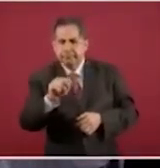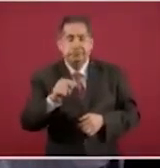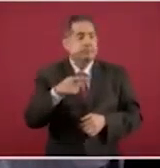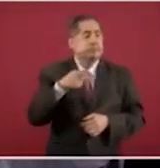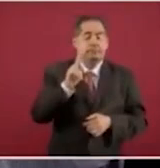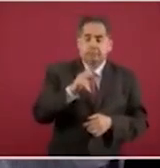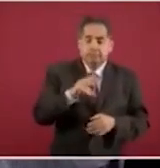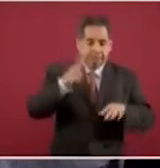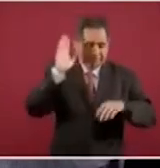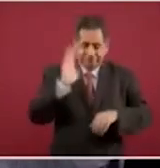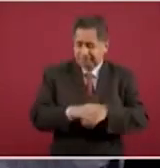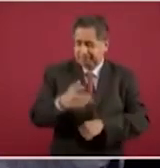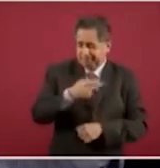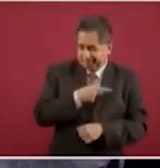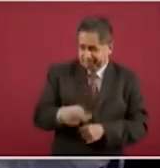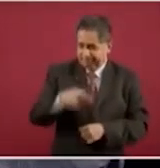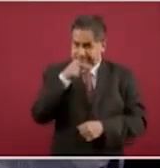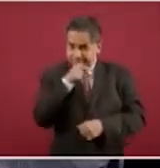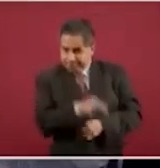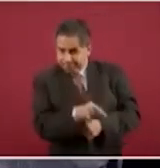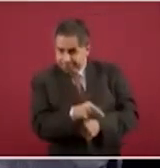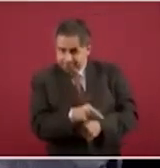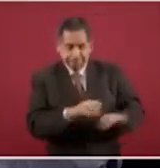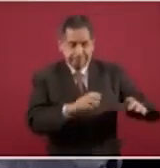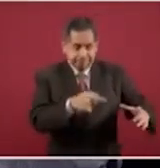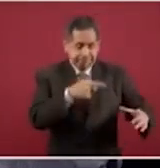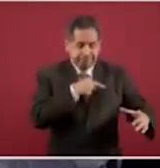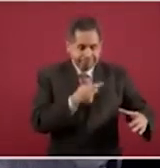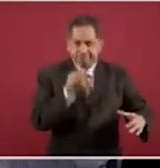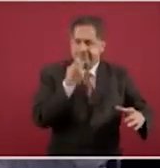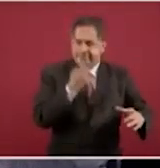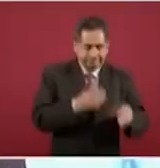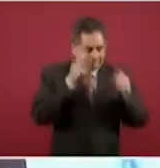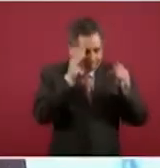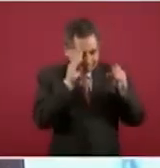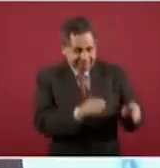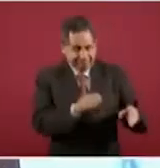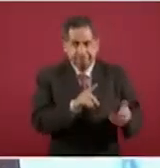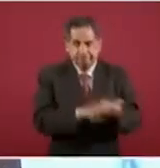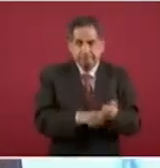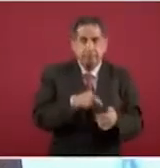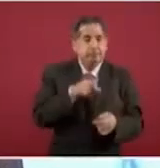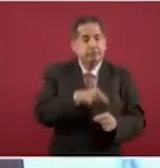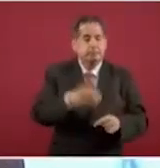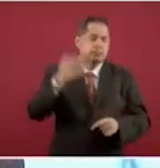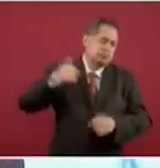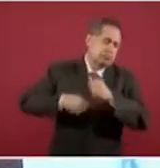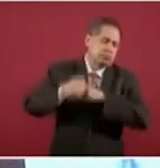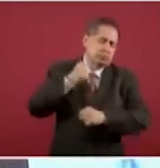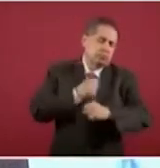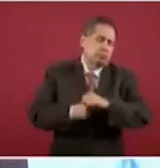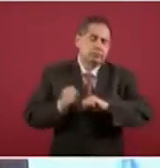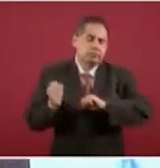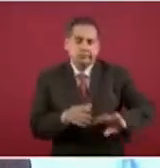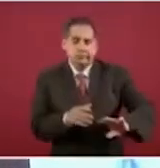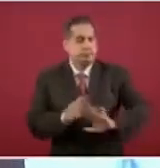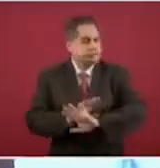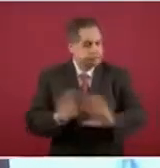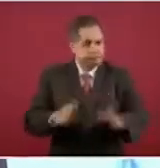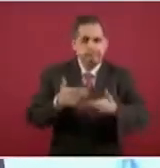los que son más pobres del campo mexicano los que estuvieron inveteradamente olvidados son